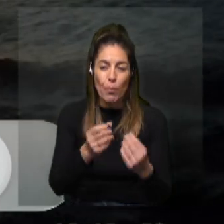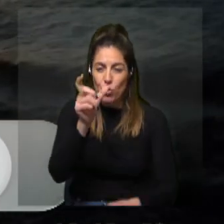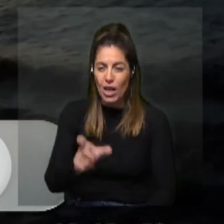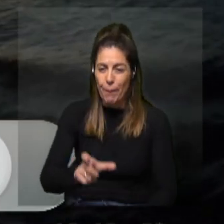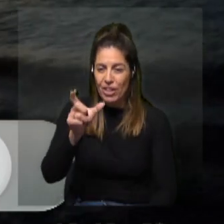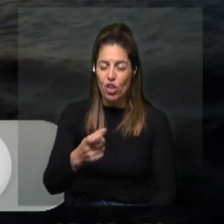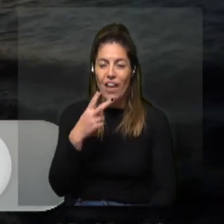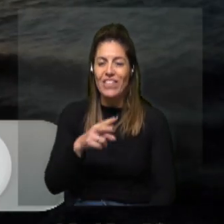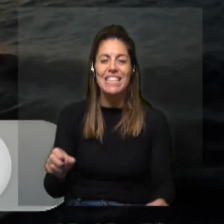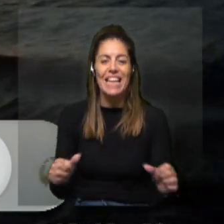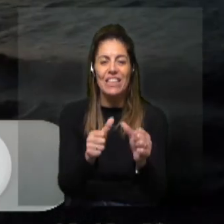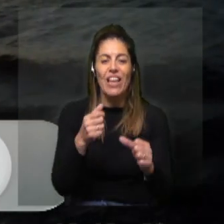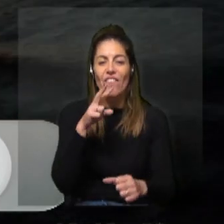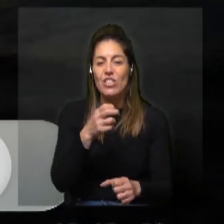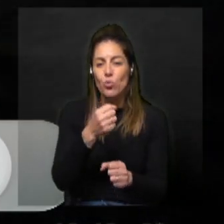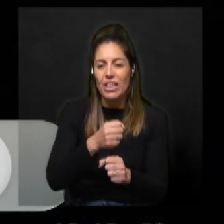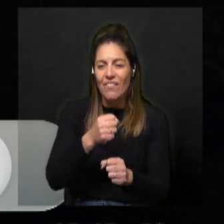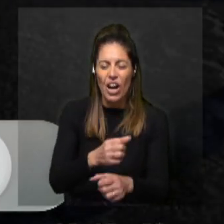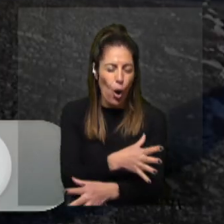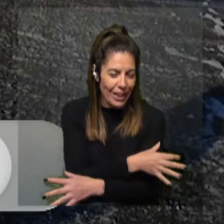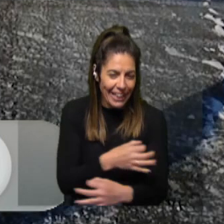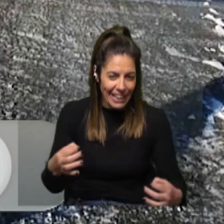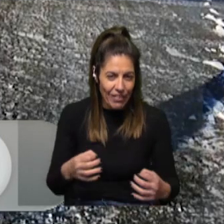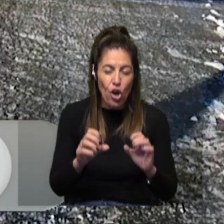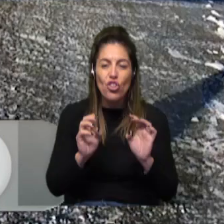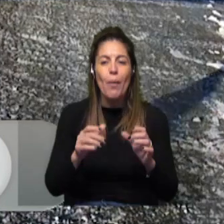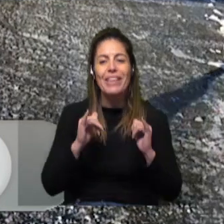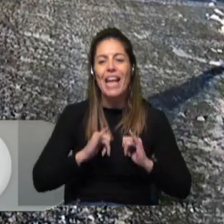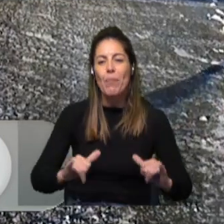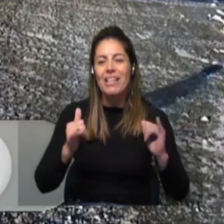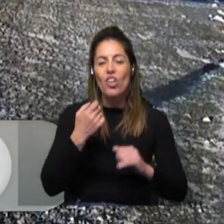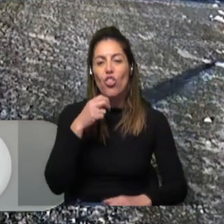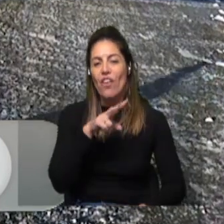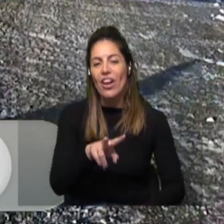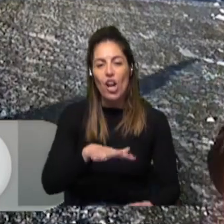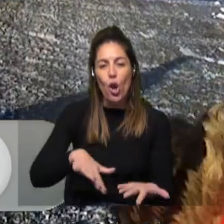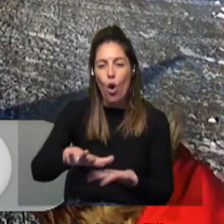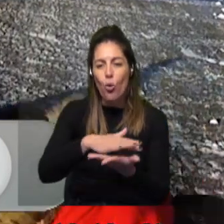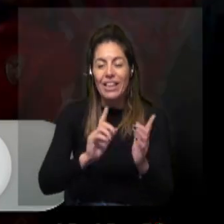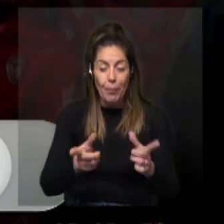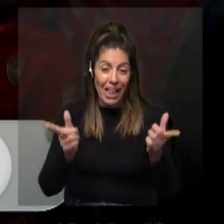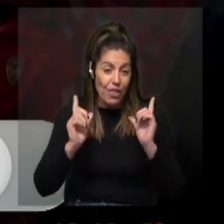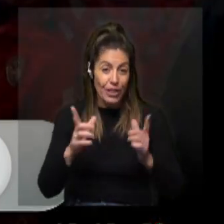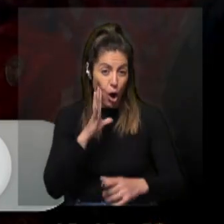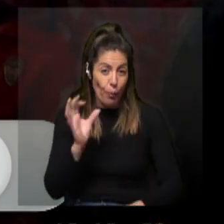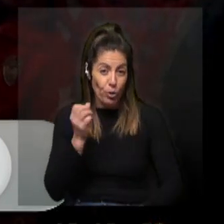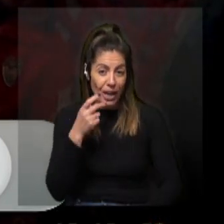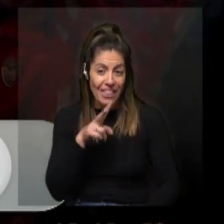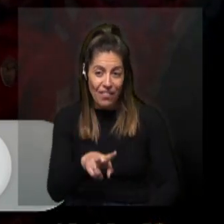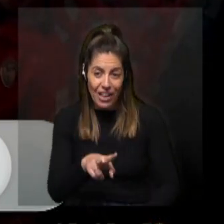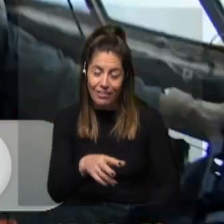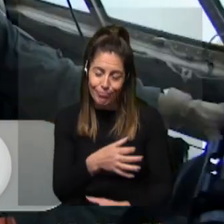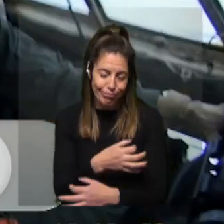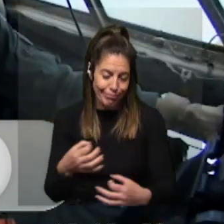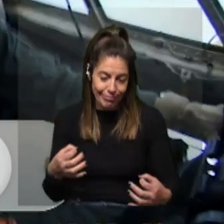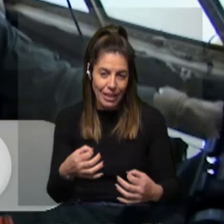muchas actividades, ves que hay un trabajo increíble, no es solo el paseo de ver los glaciares, que también es el disfrute ese, la oportunidad que de ahí es increíble,